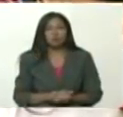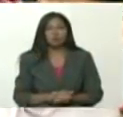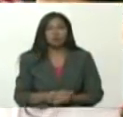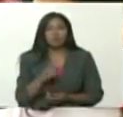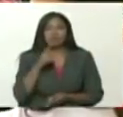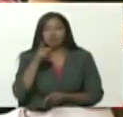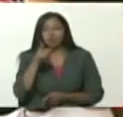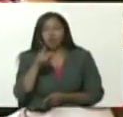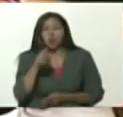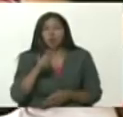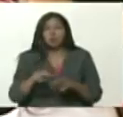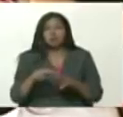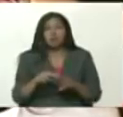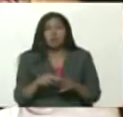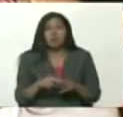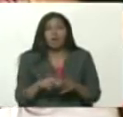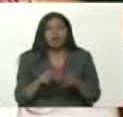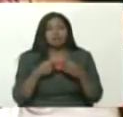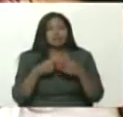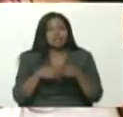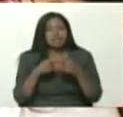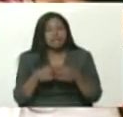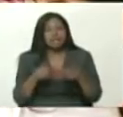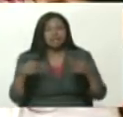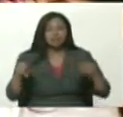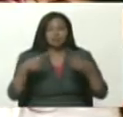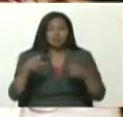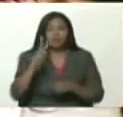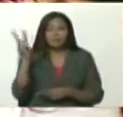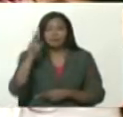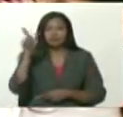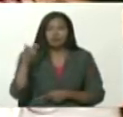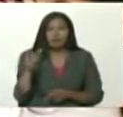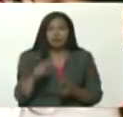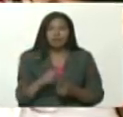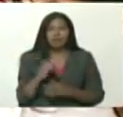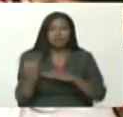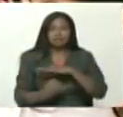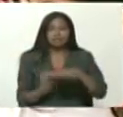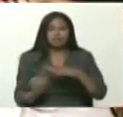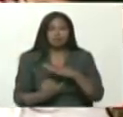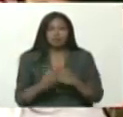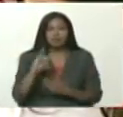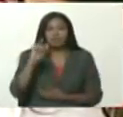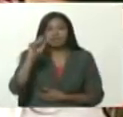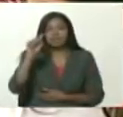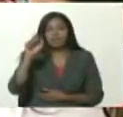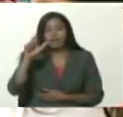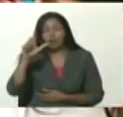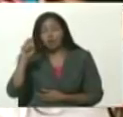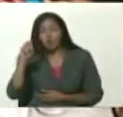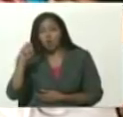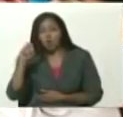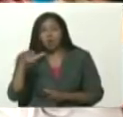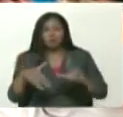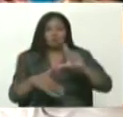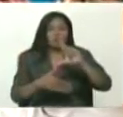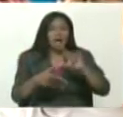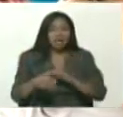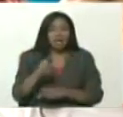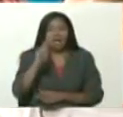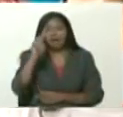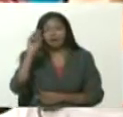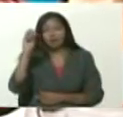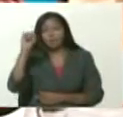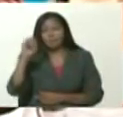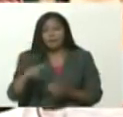dictaron talleres de música venezolana en el Instituto Ítalo Latinoamericano en Roma,